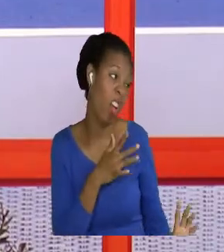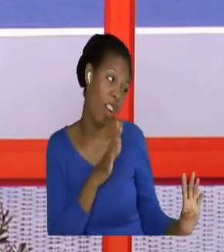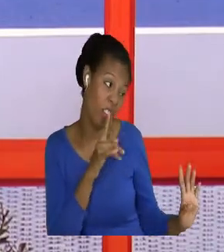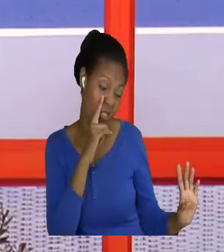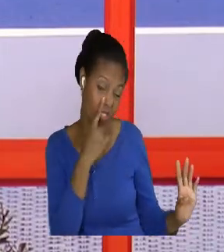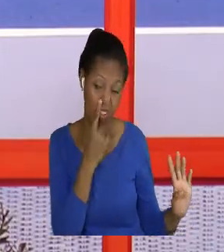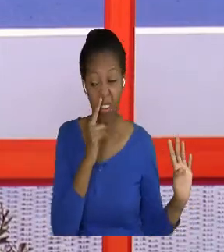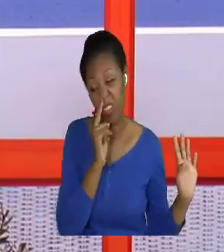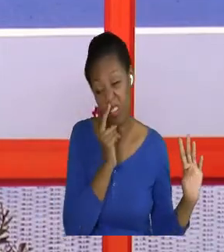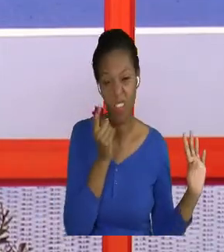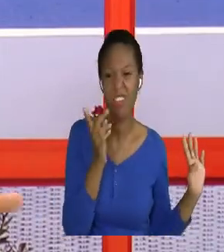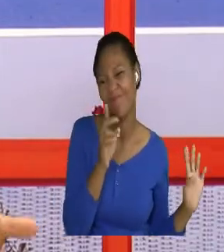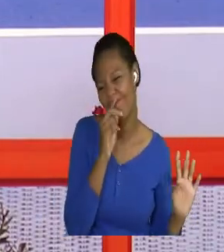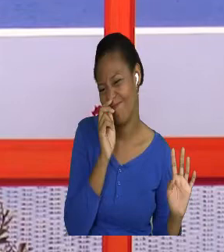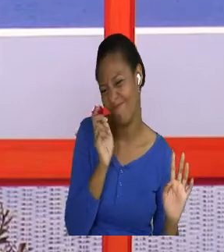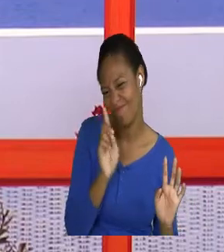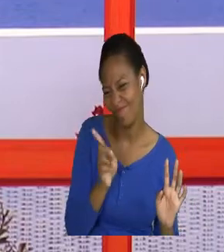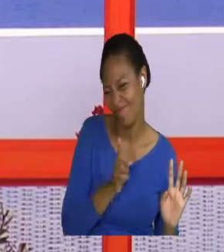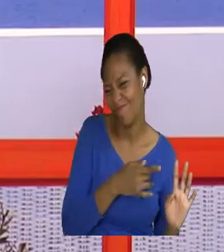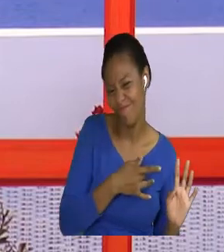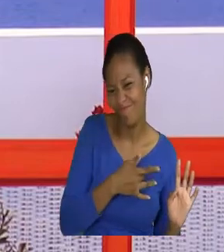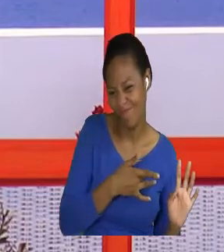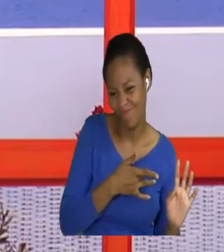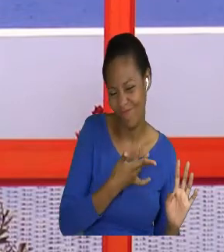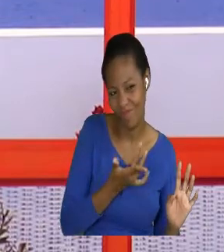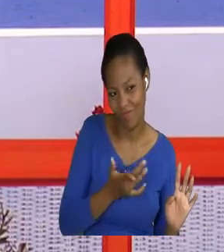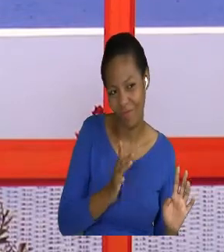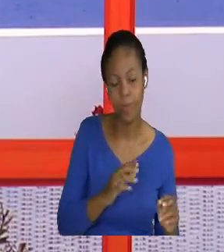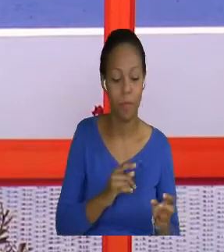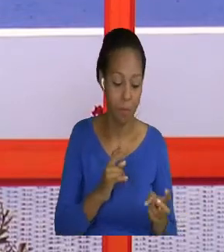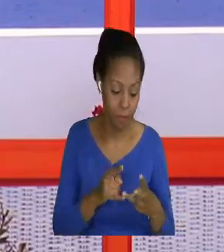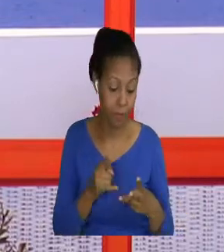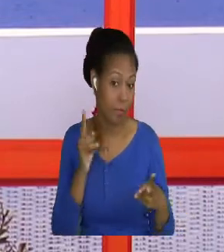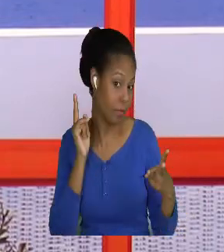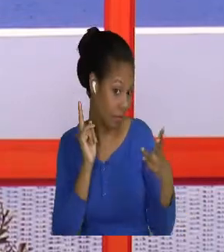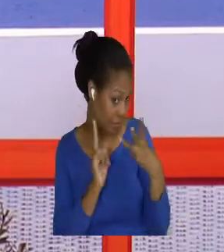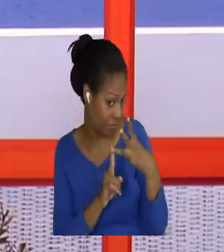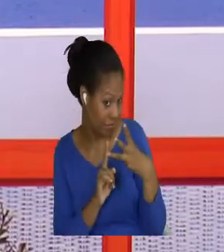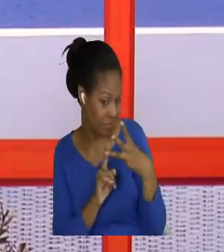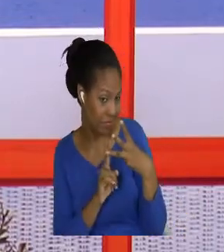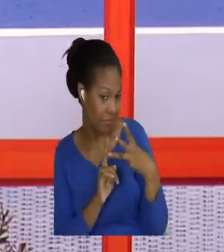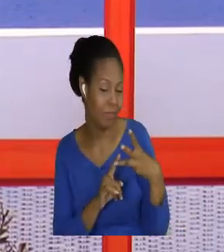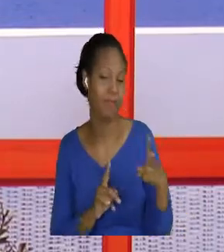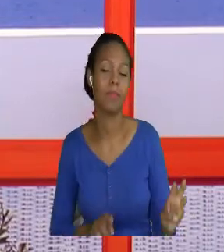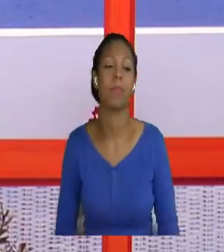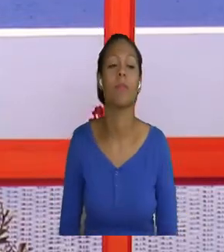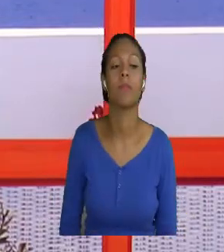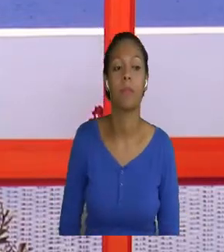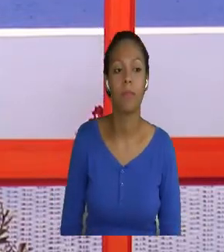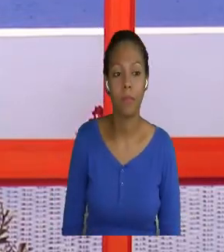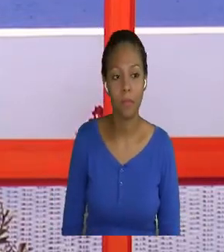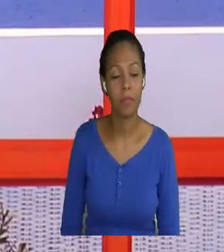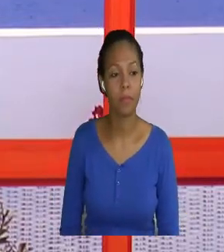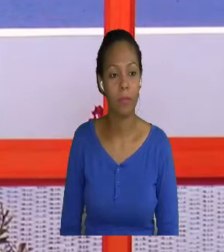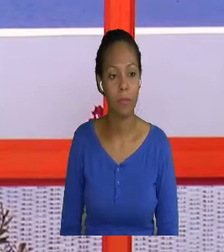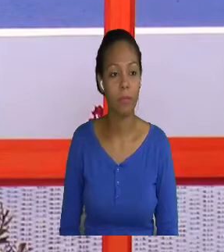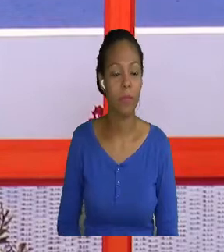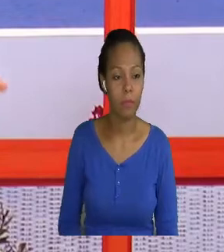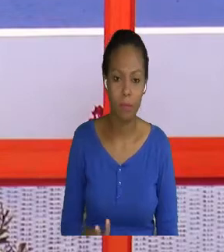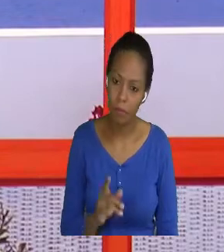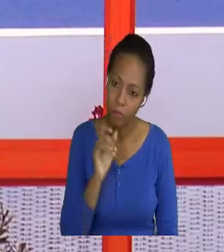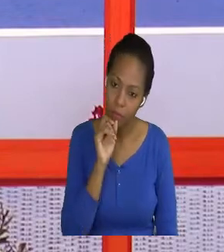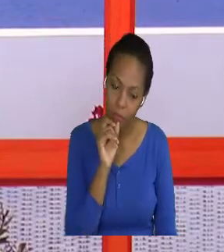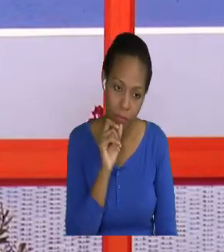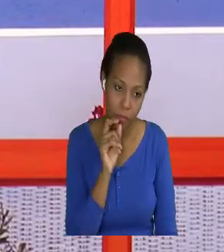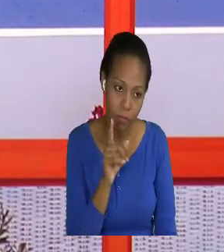la situación, el ambiente. Entonces, ahí vamos a una tercera y es la otra parte positiva y es, ya le puedes preguntar a